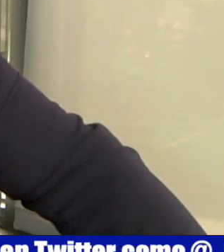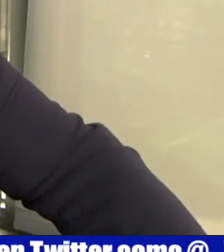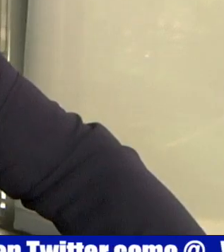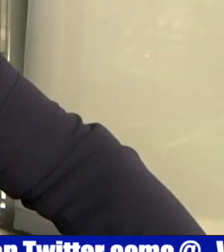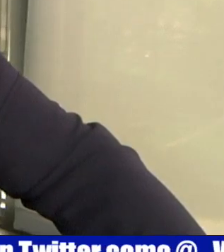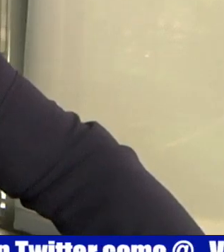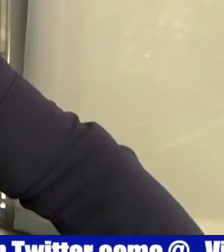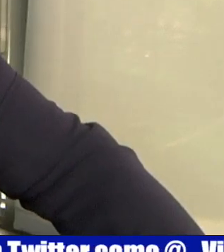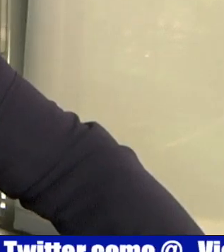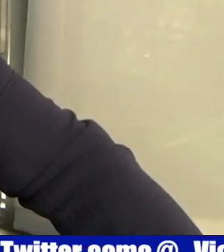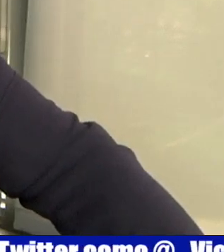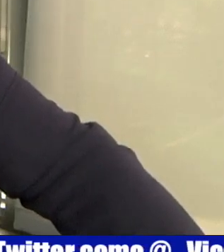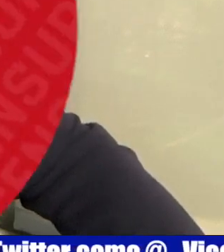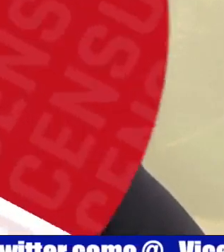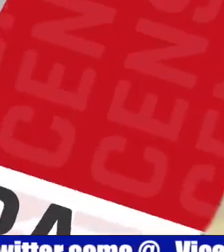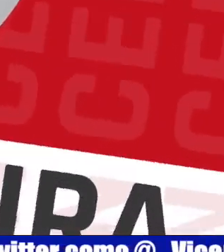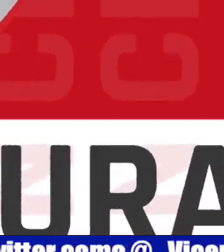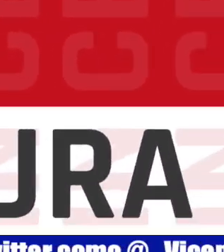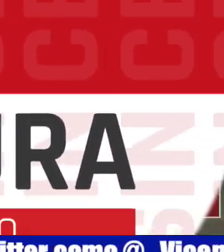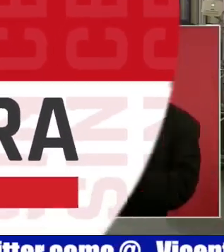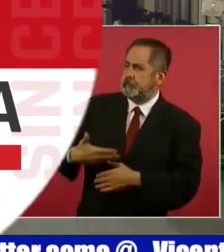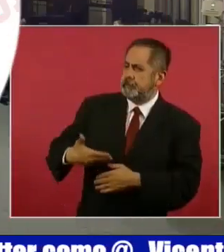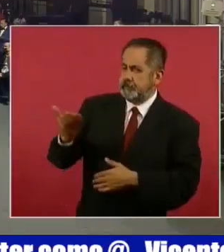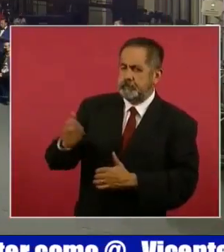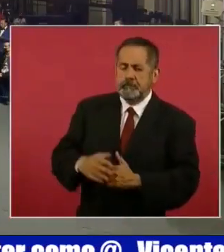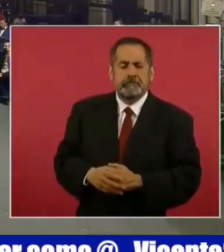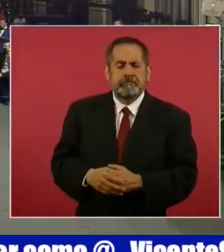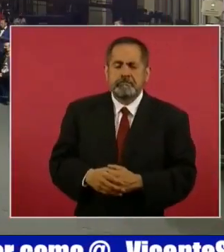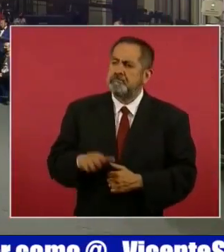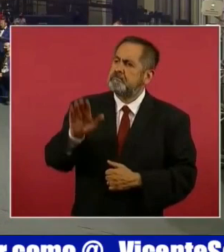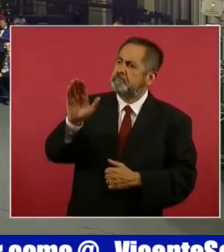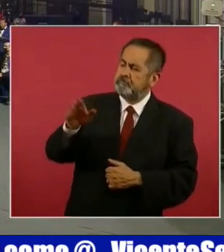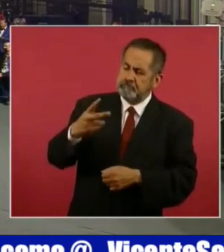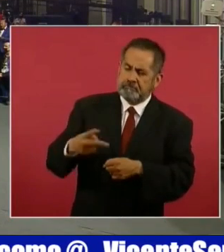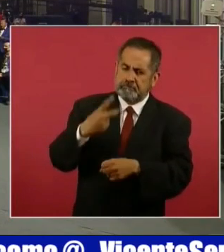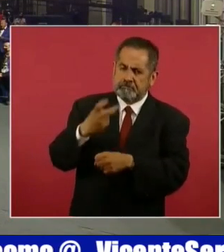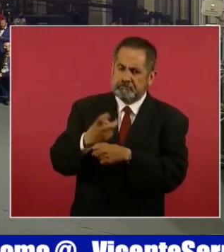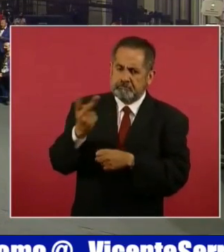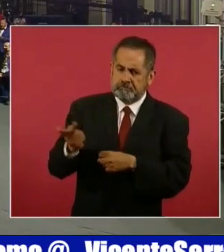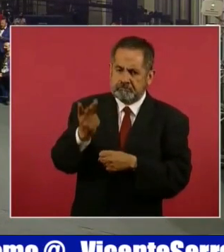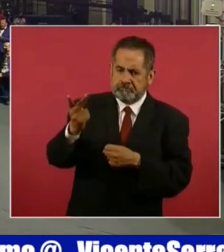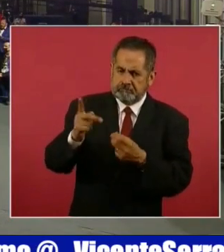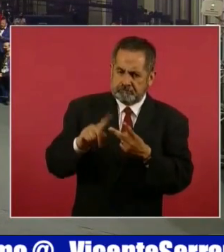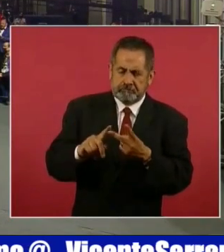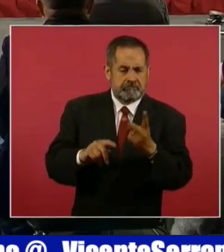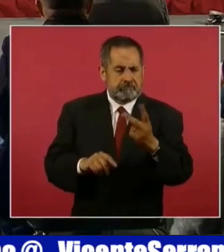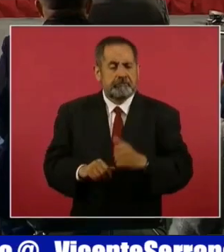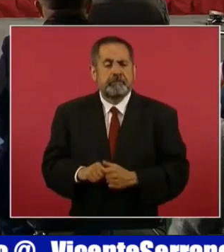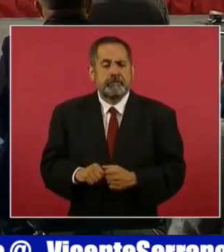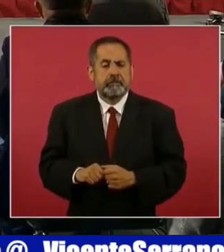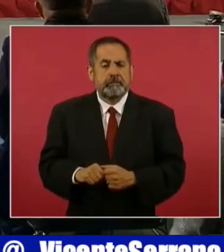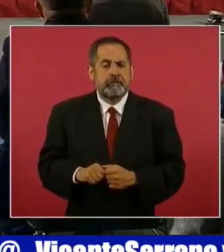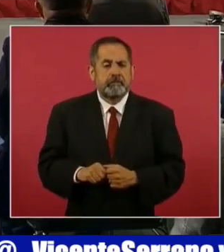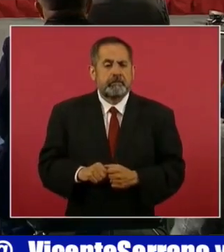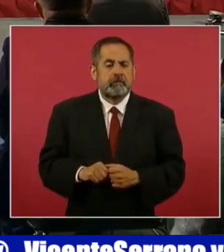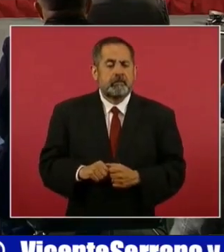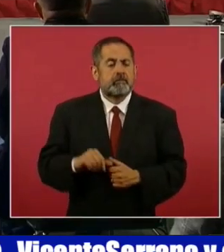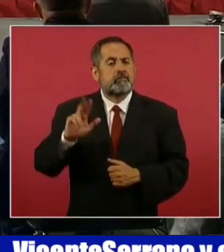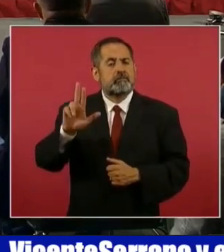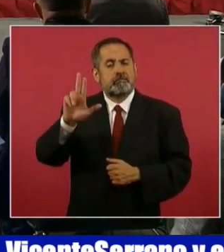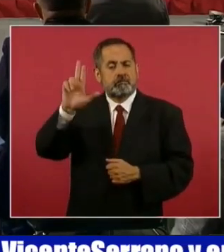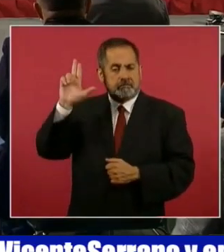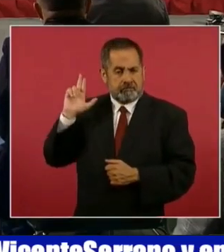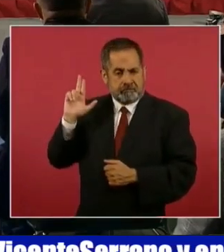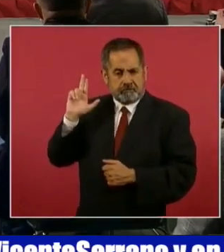lo comentamos. Ve ahí, escuche. Los mexicanos, mi segunda pregunta. El martes pudimos